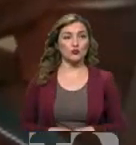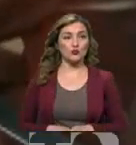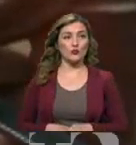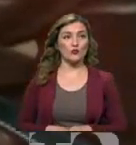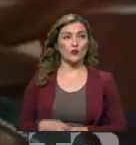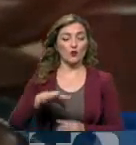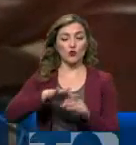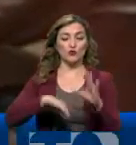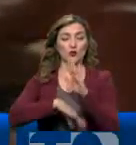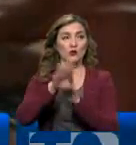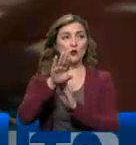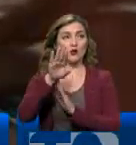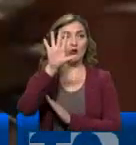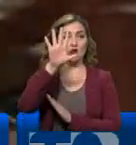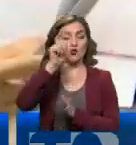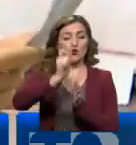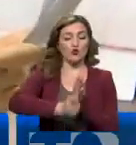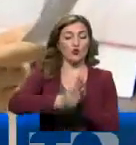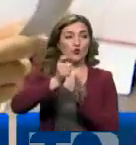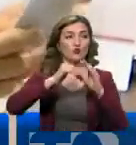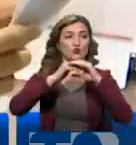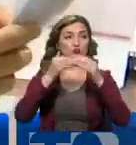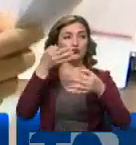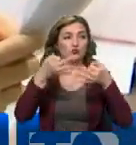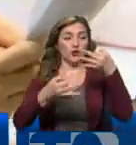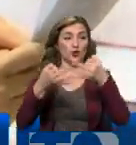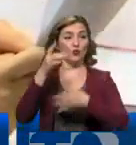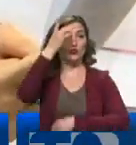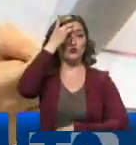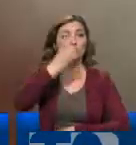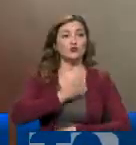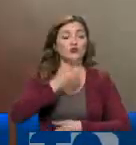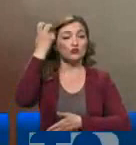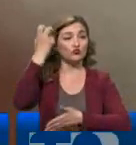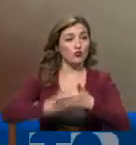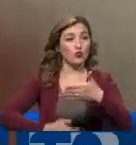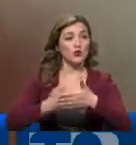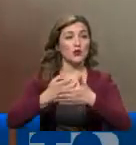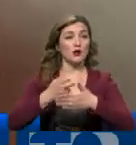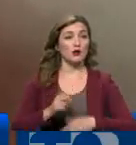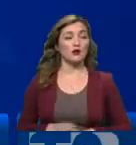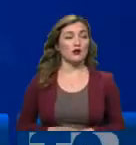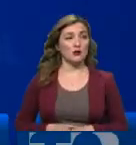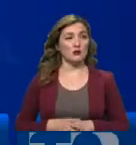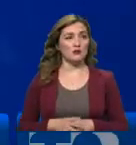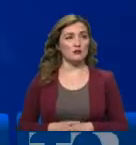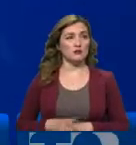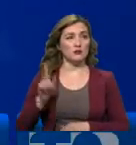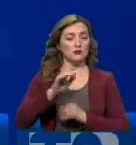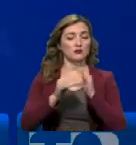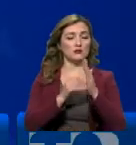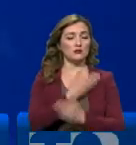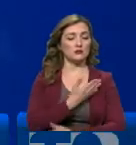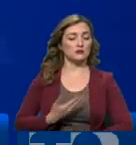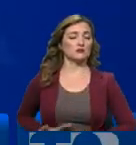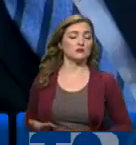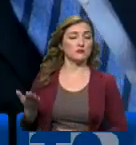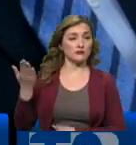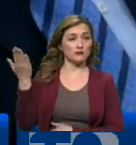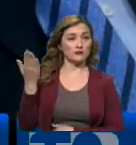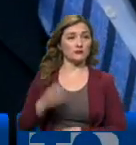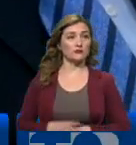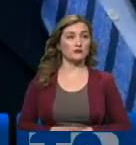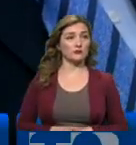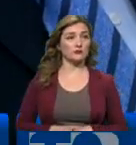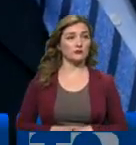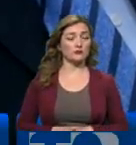Con voto de mayoría, los 5 jueces del Tribunal Contencioso Electoral se ratificaron en la sentencia en contra de la presidenta del CNE, Diana